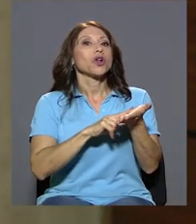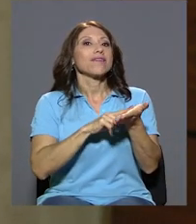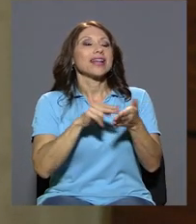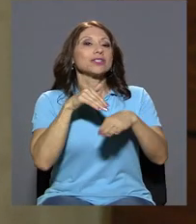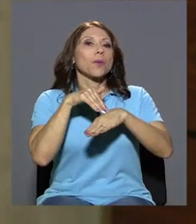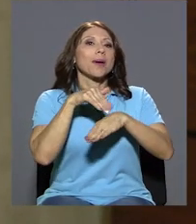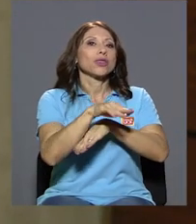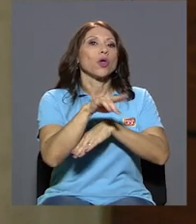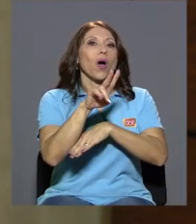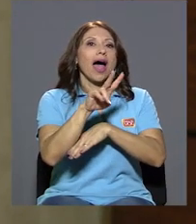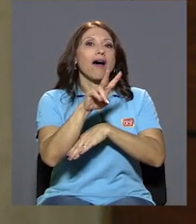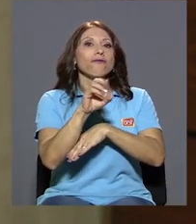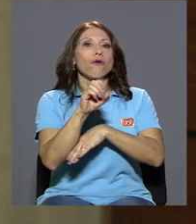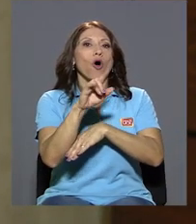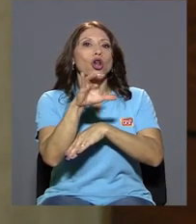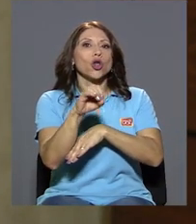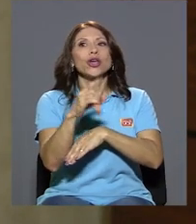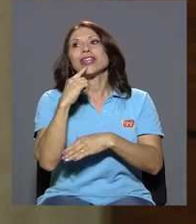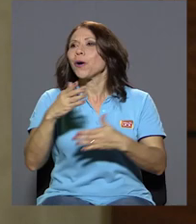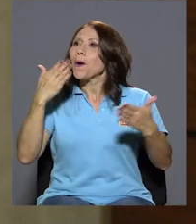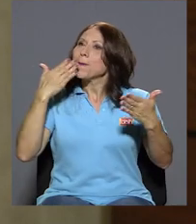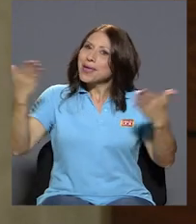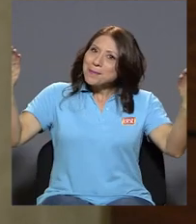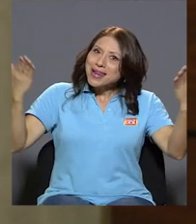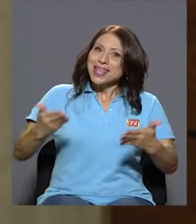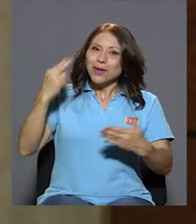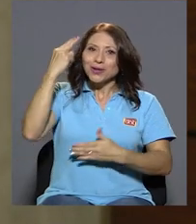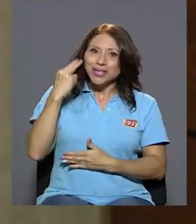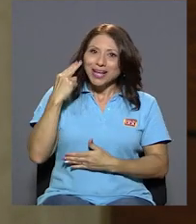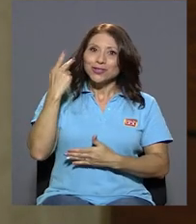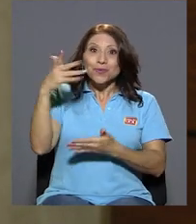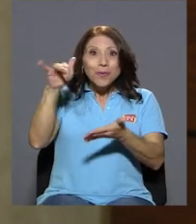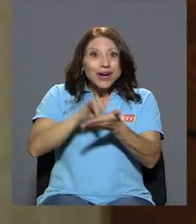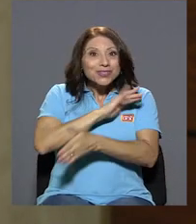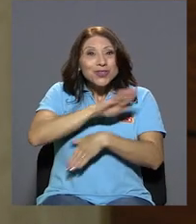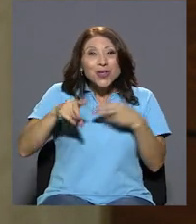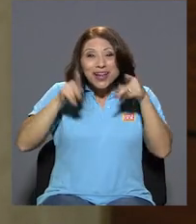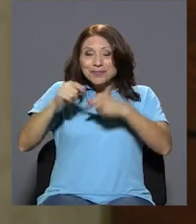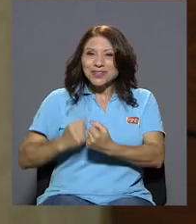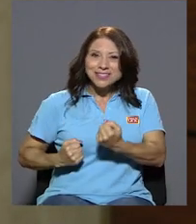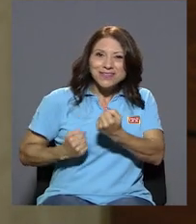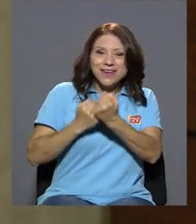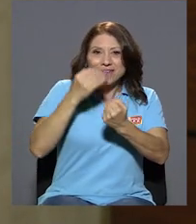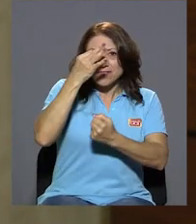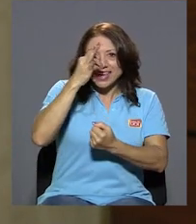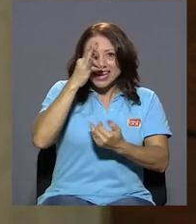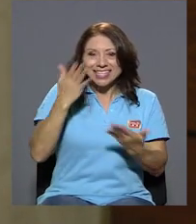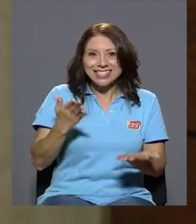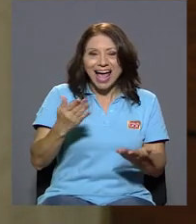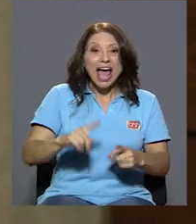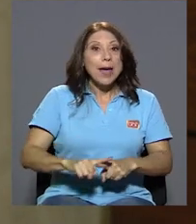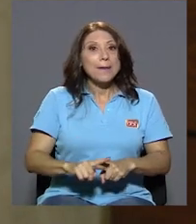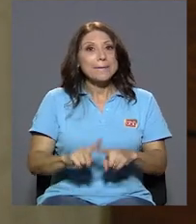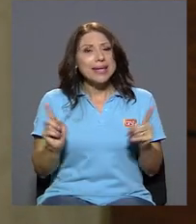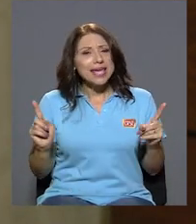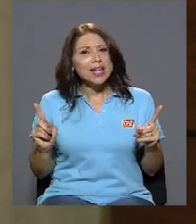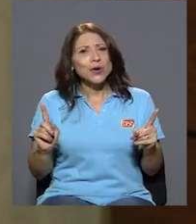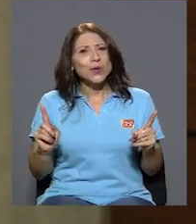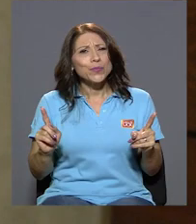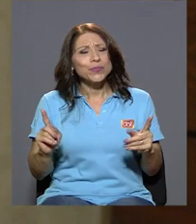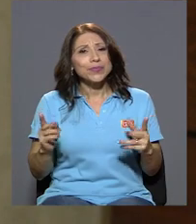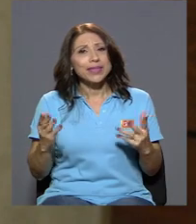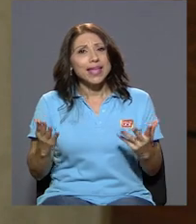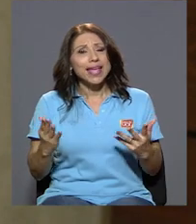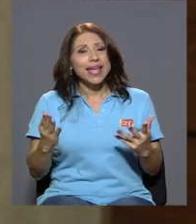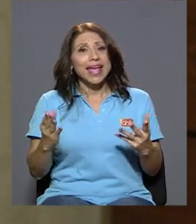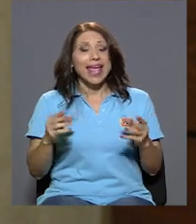mandó a abolió y dijo bienvenido los negros producto del mundo se hizo figure y sta pero